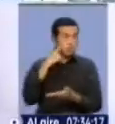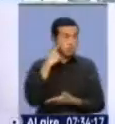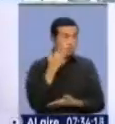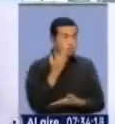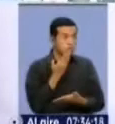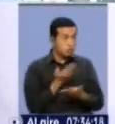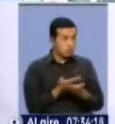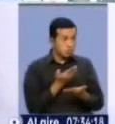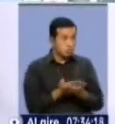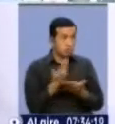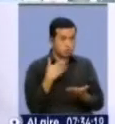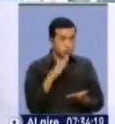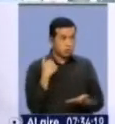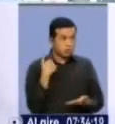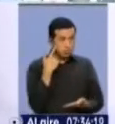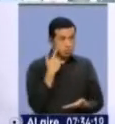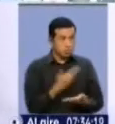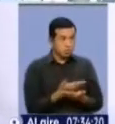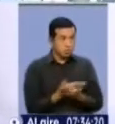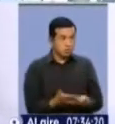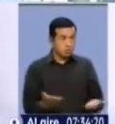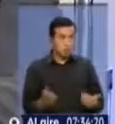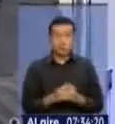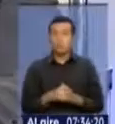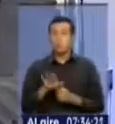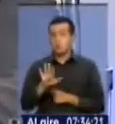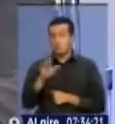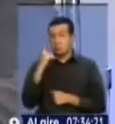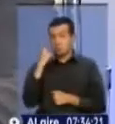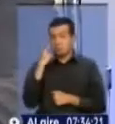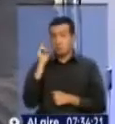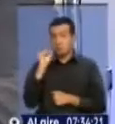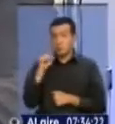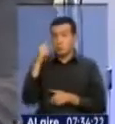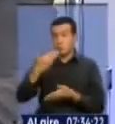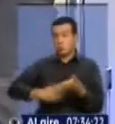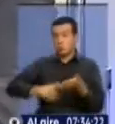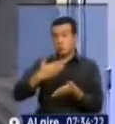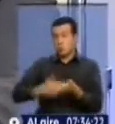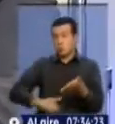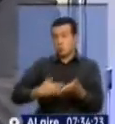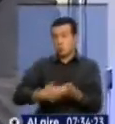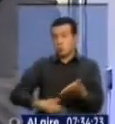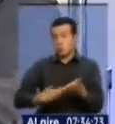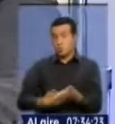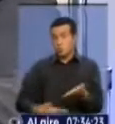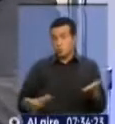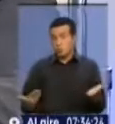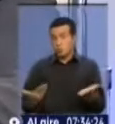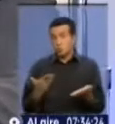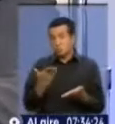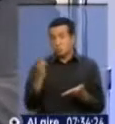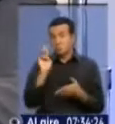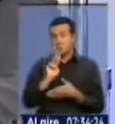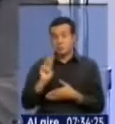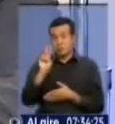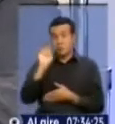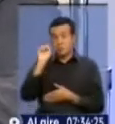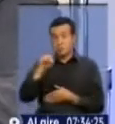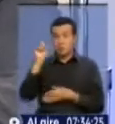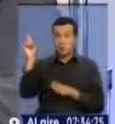usted lo puede probar por supuesto mental que es persona pueda todo usted puede sacar los documentos e incluso de internet